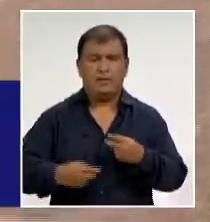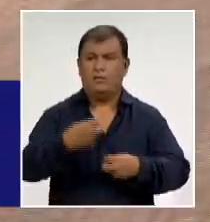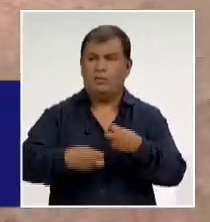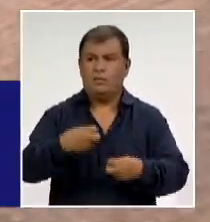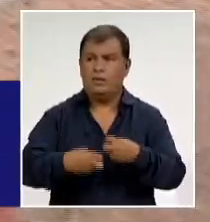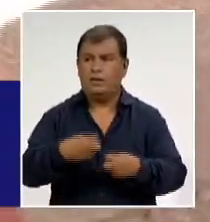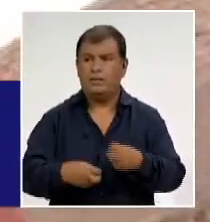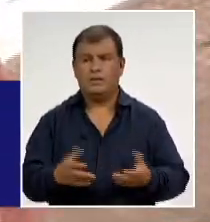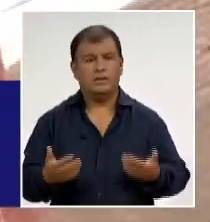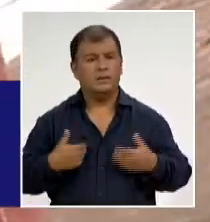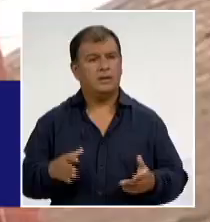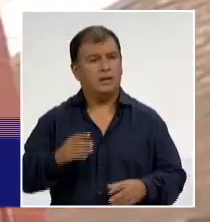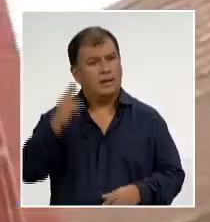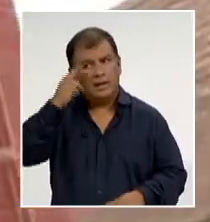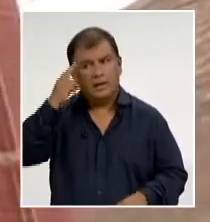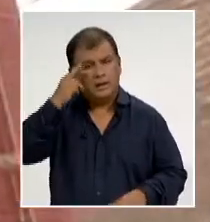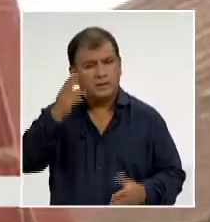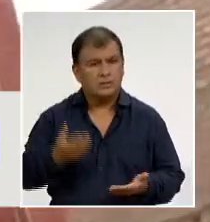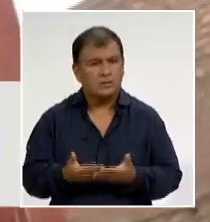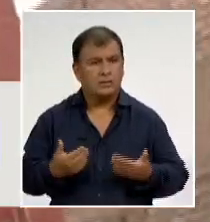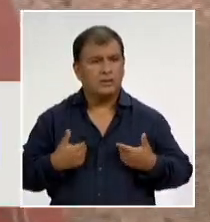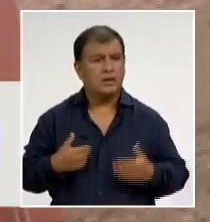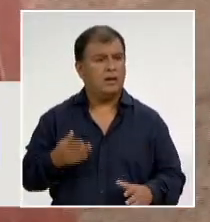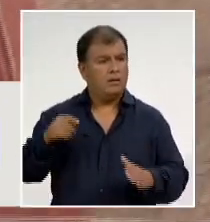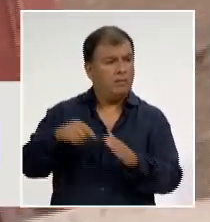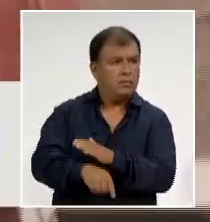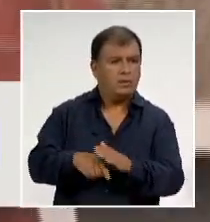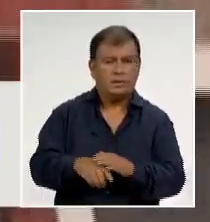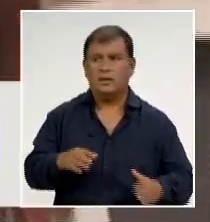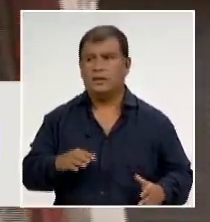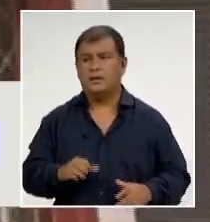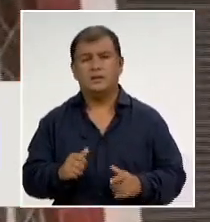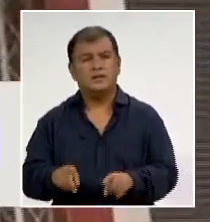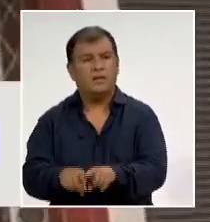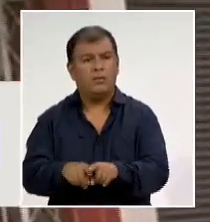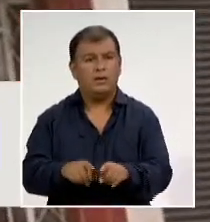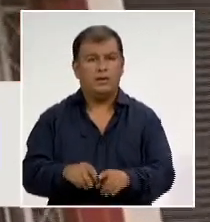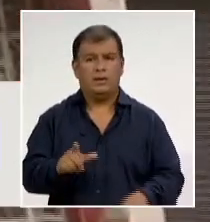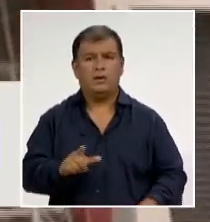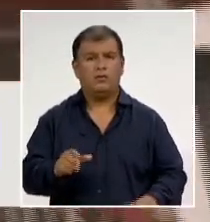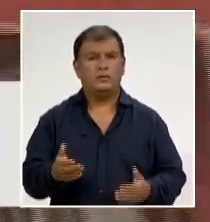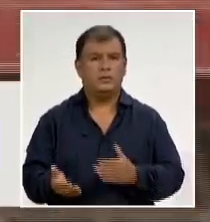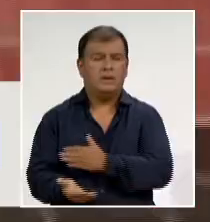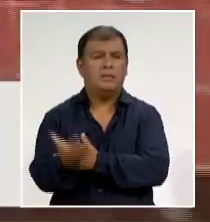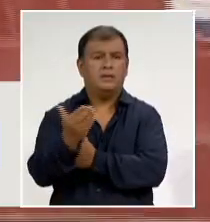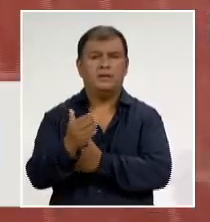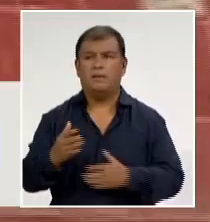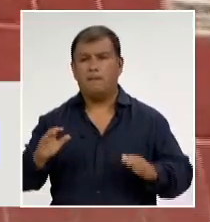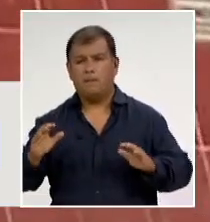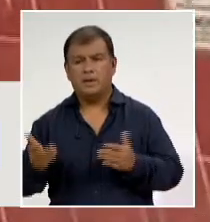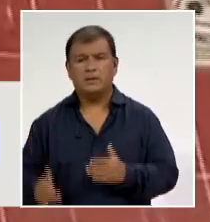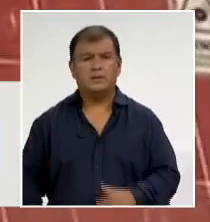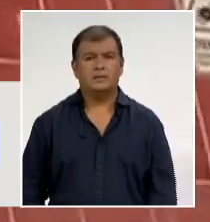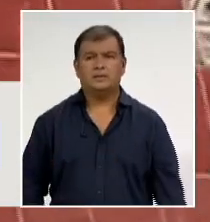de tres pisos, que habría sido el motivo por el cual le dieron muerte al señor Samuel Mifflin el día lunes en la mañana, al parecer